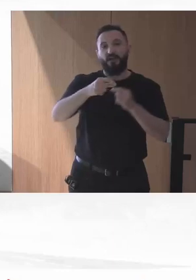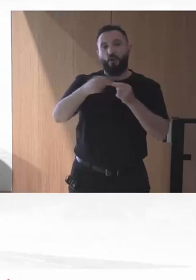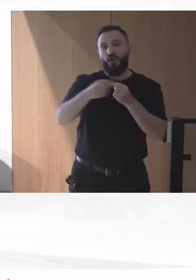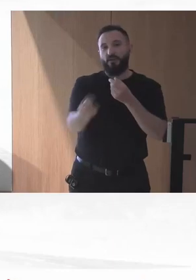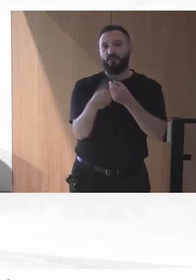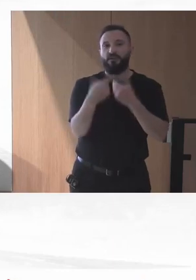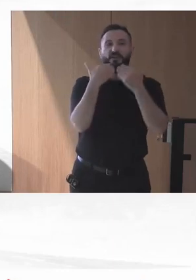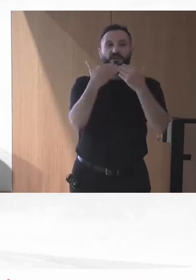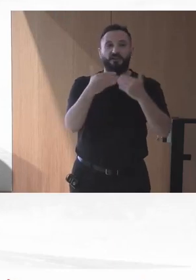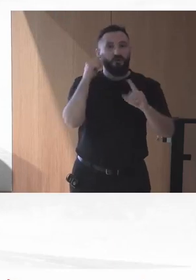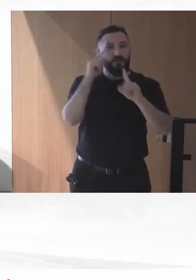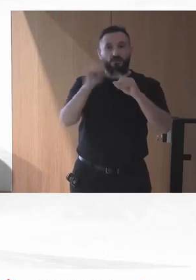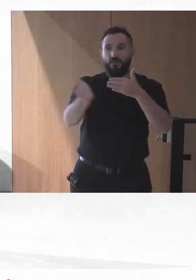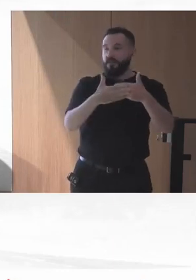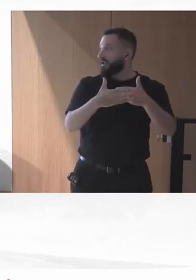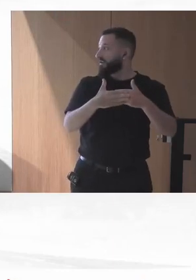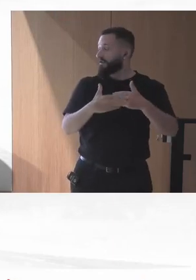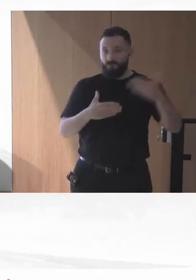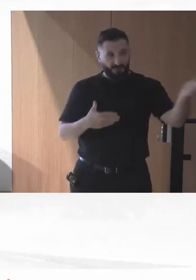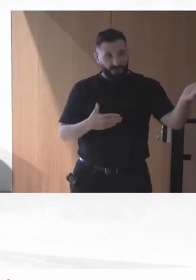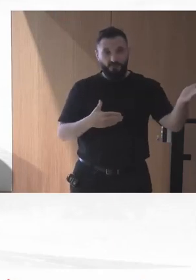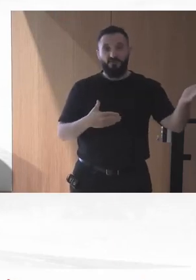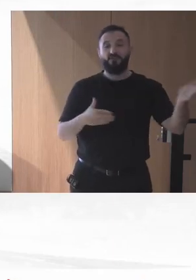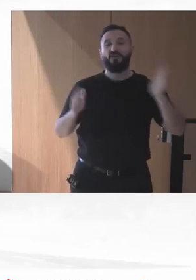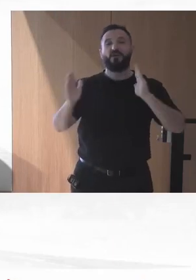nada, solamente para cerrar, que ahora pasamos a